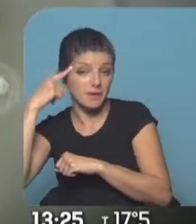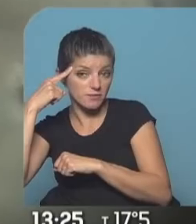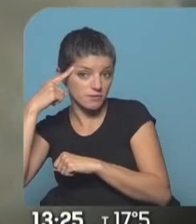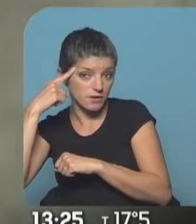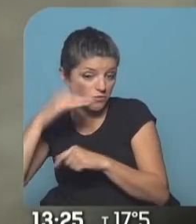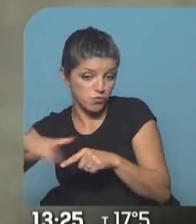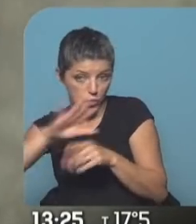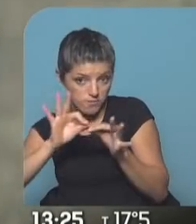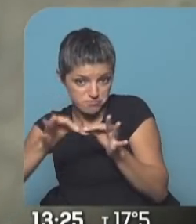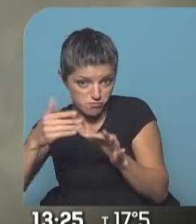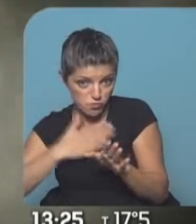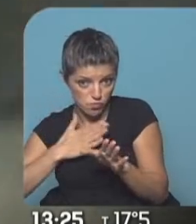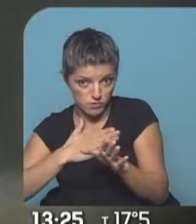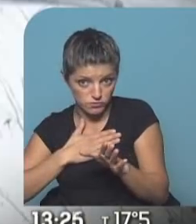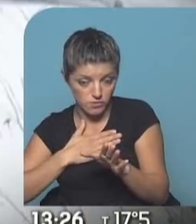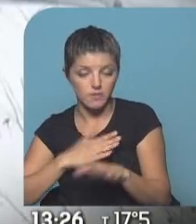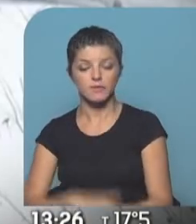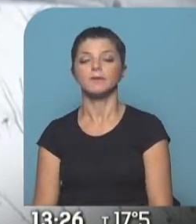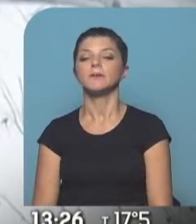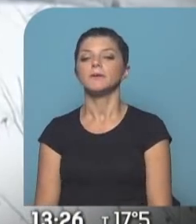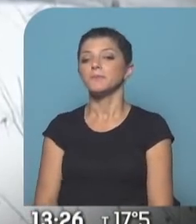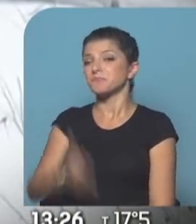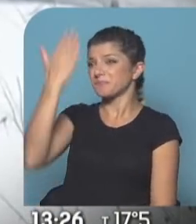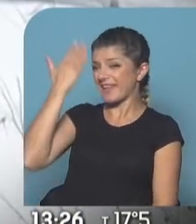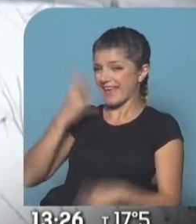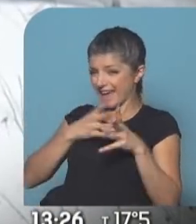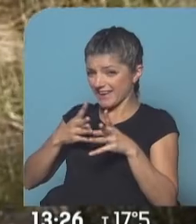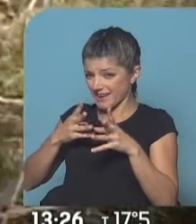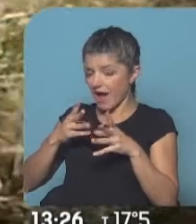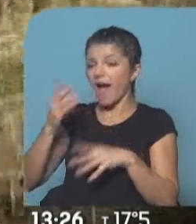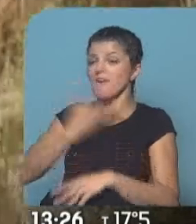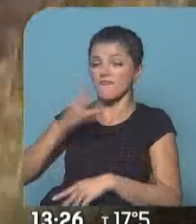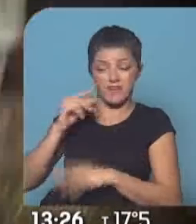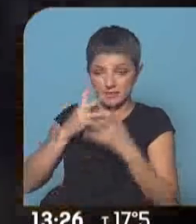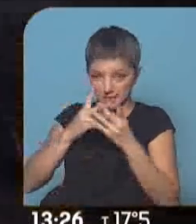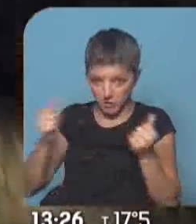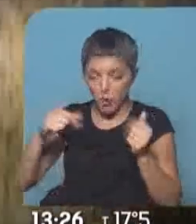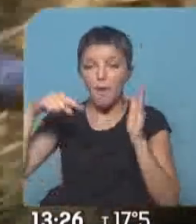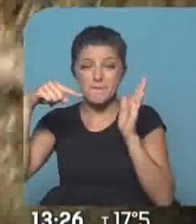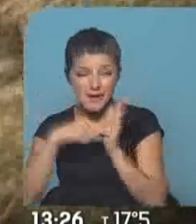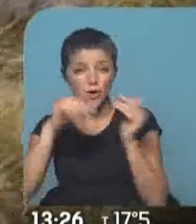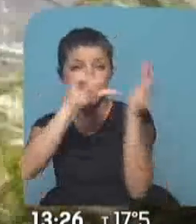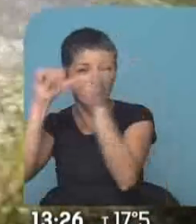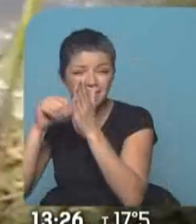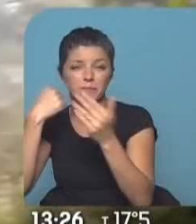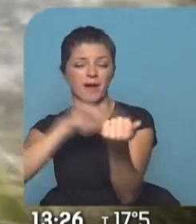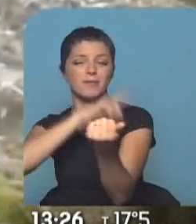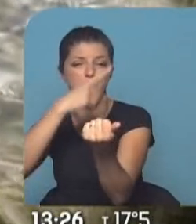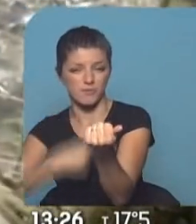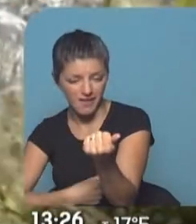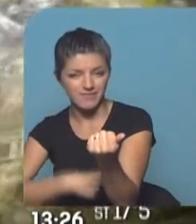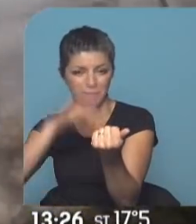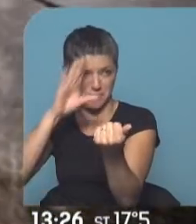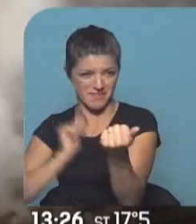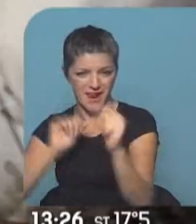de influencia. La Guerra Fría terminó, pero no las suspicacias entre las principales potencias militares del